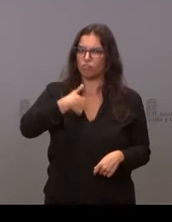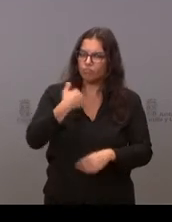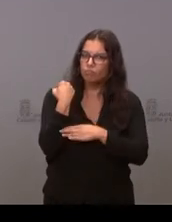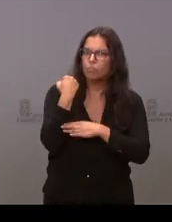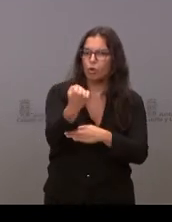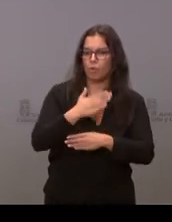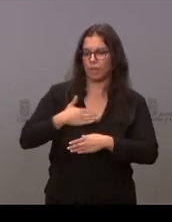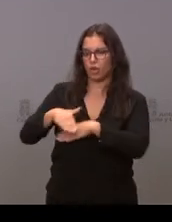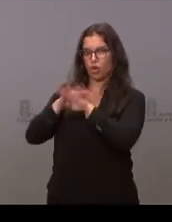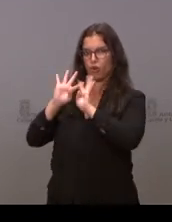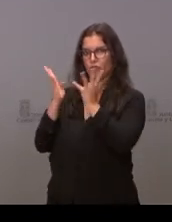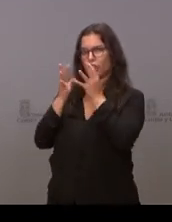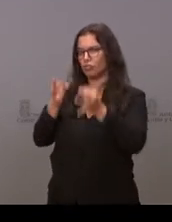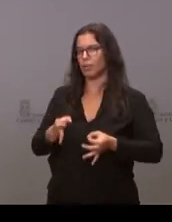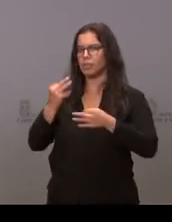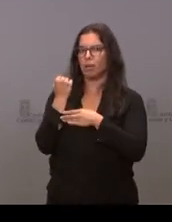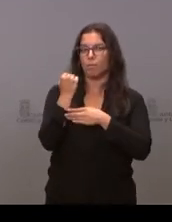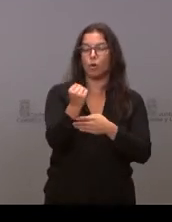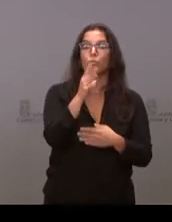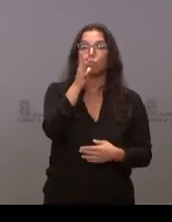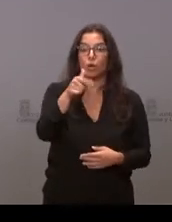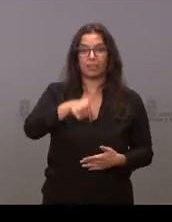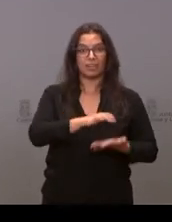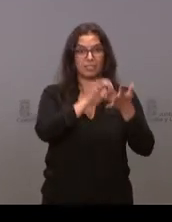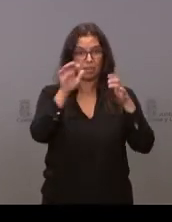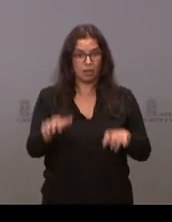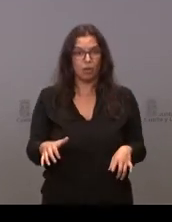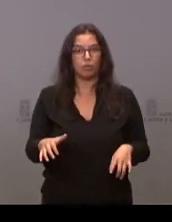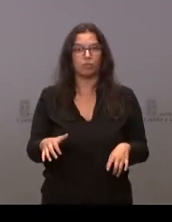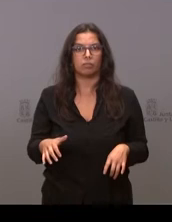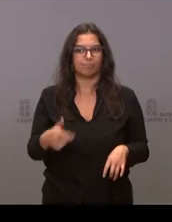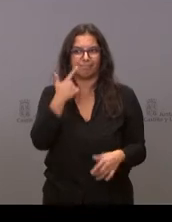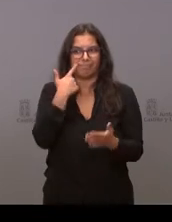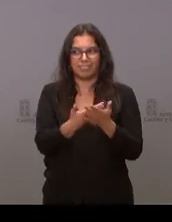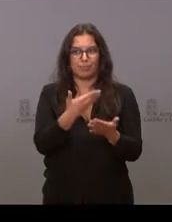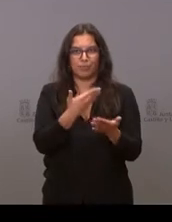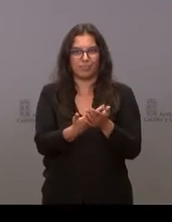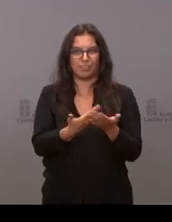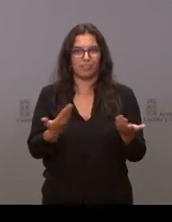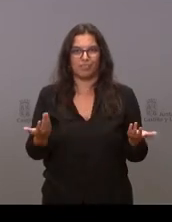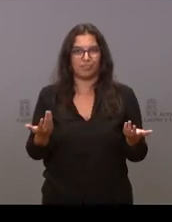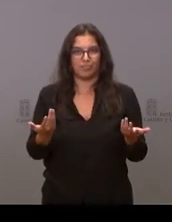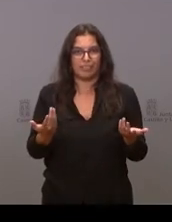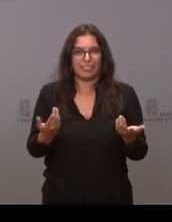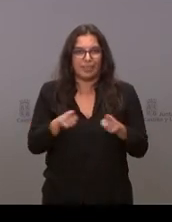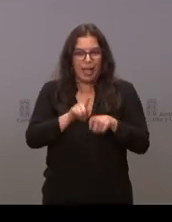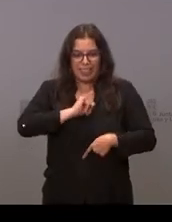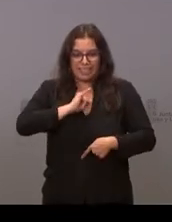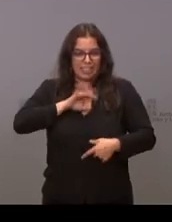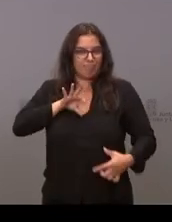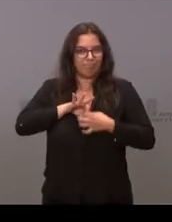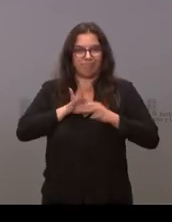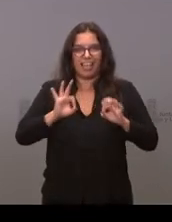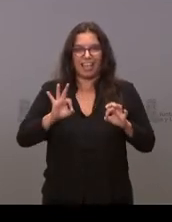y el de mi gobierno en todo momento, porque en Castilla y León lo estamos demostrando, lo llevamos en el ADN, el